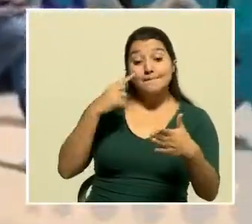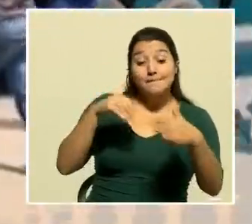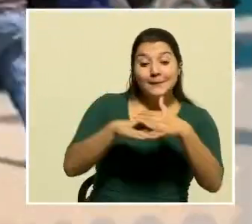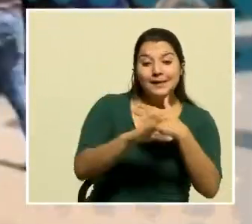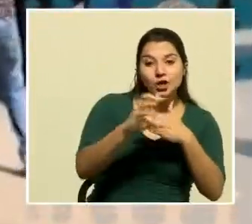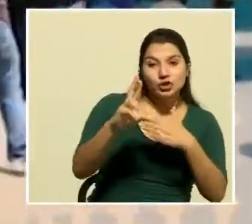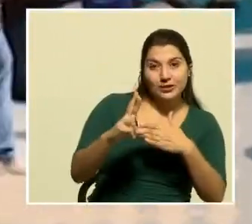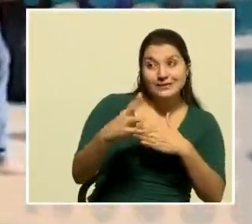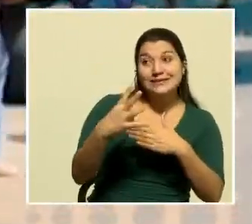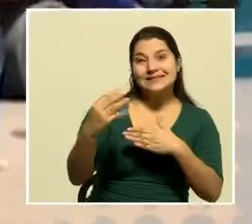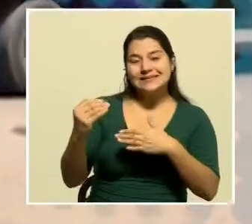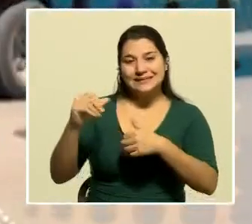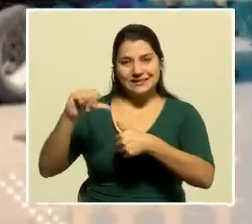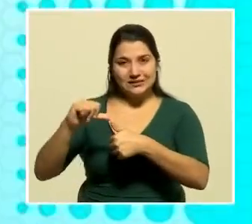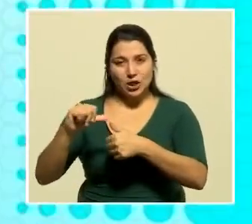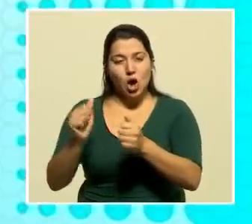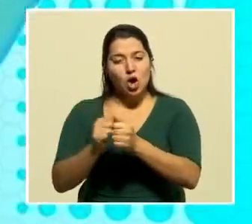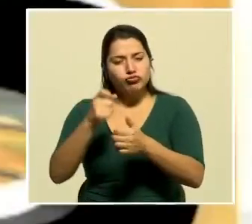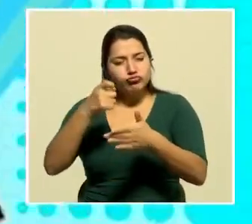estrictos controles sanitarios.